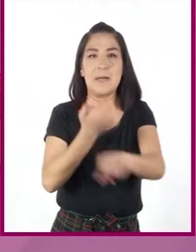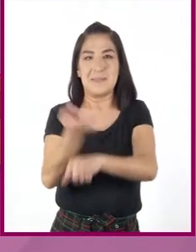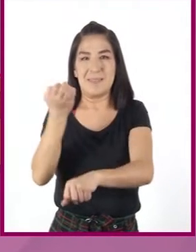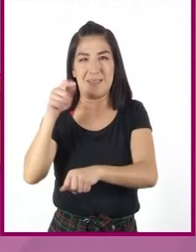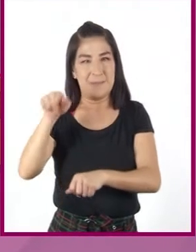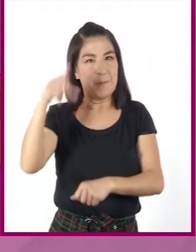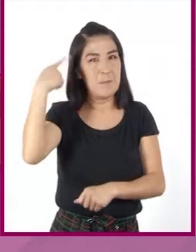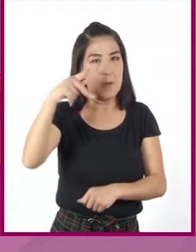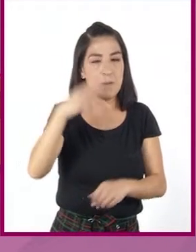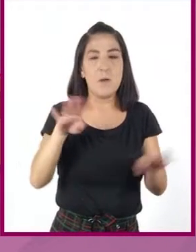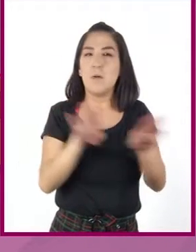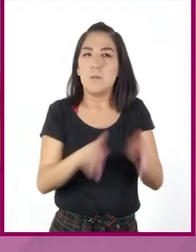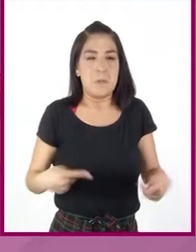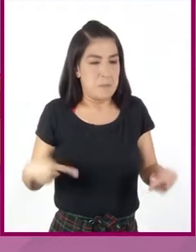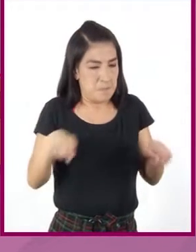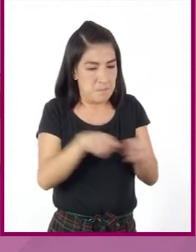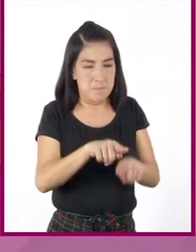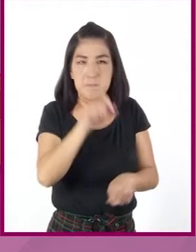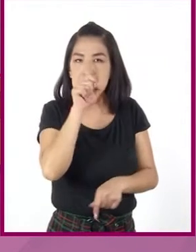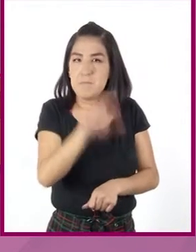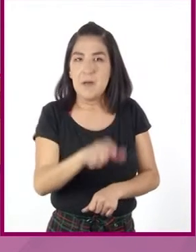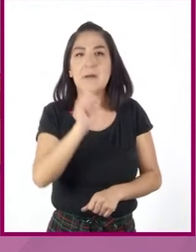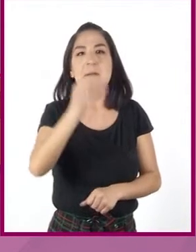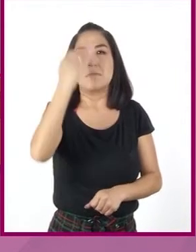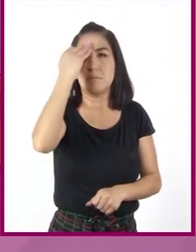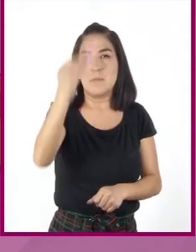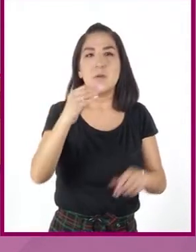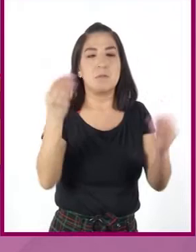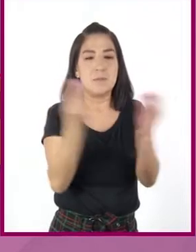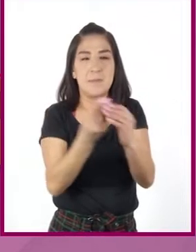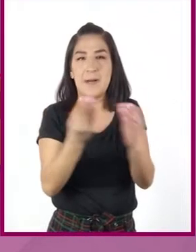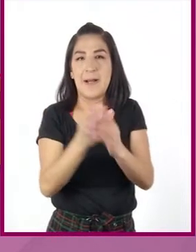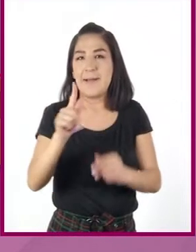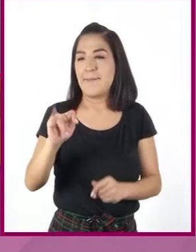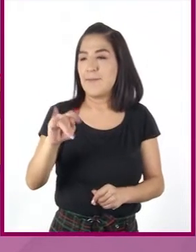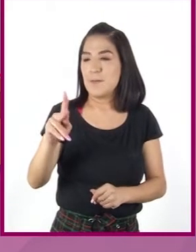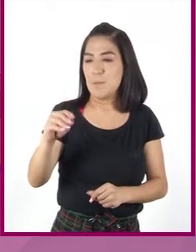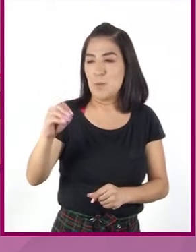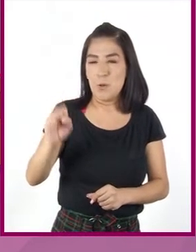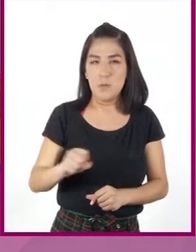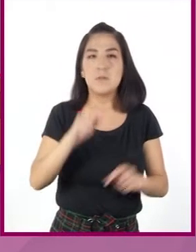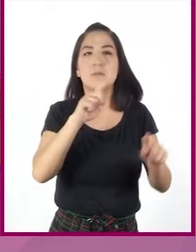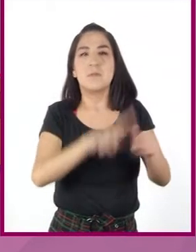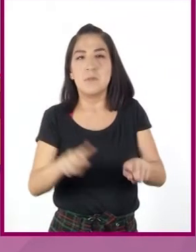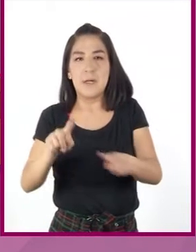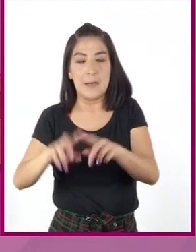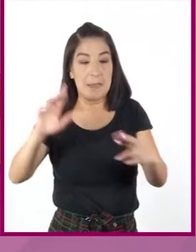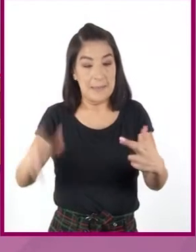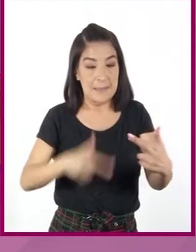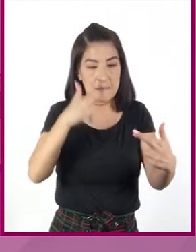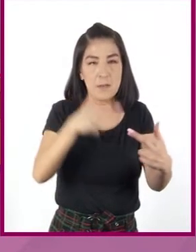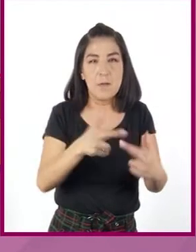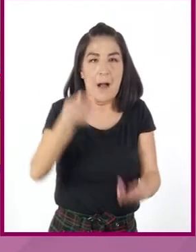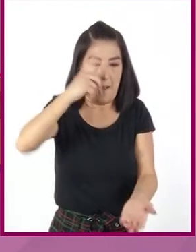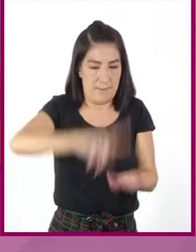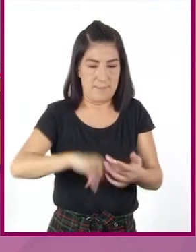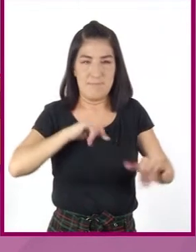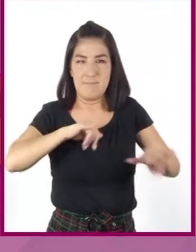e incluso pueden clasificarse por tipos y localizarse a través de regiones dentro de un